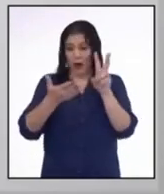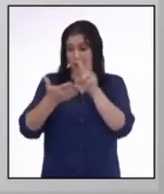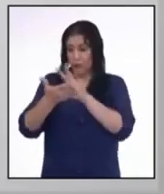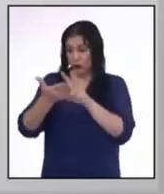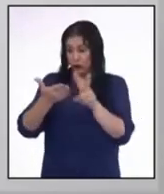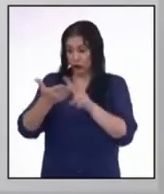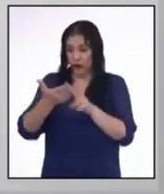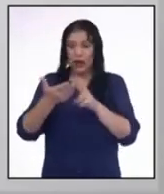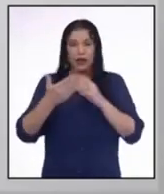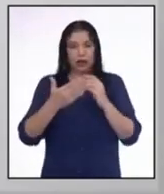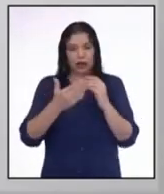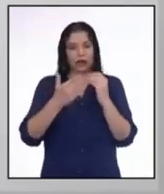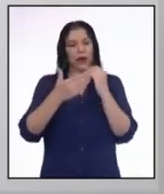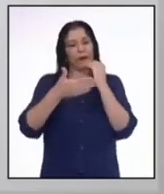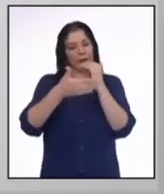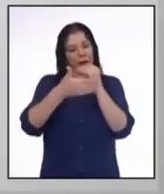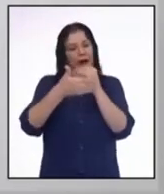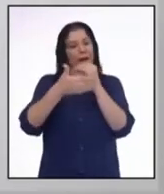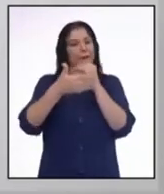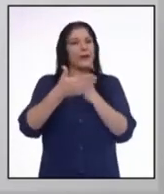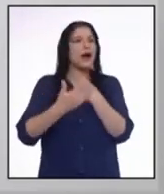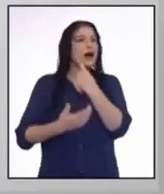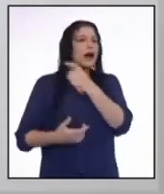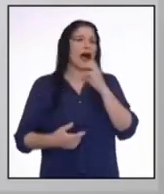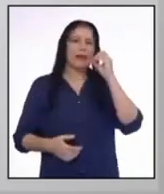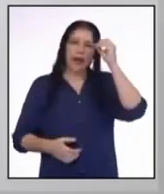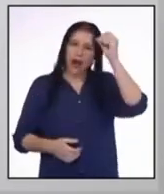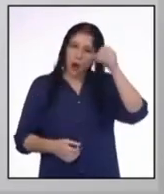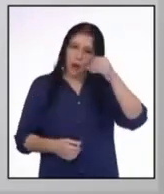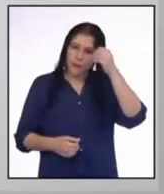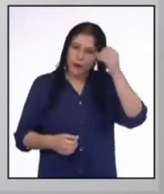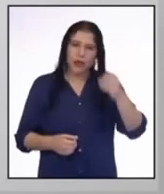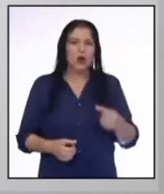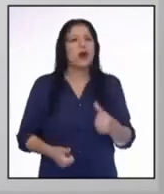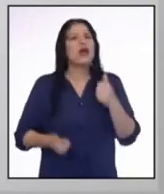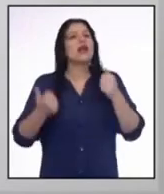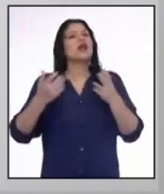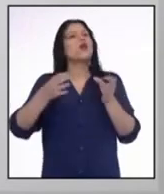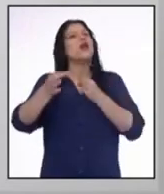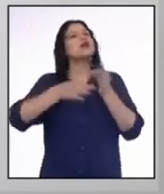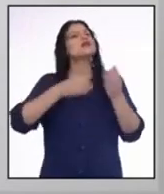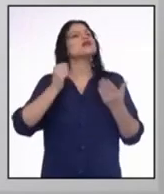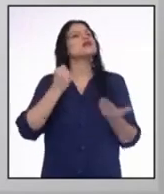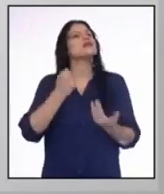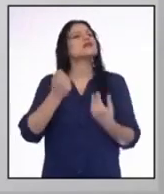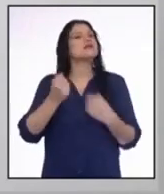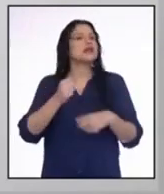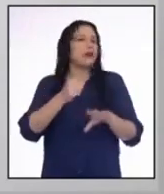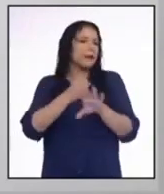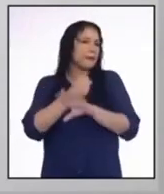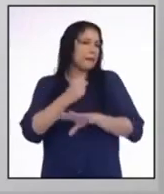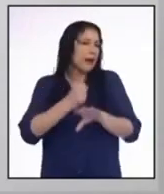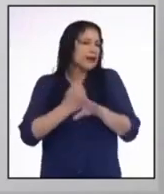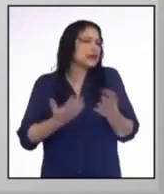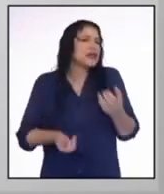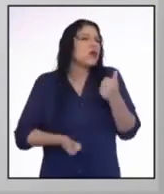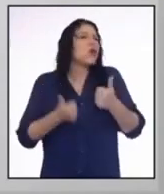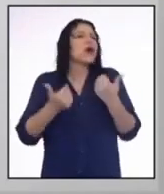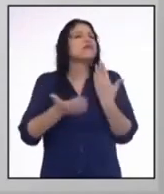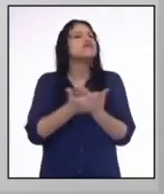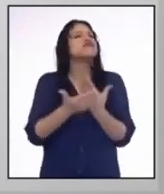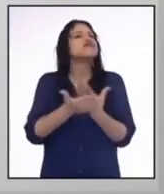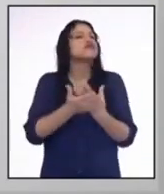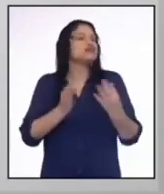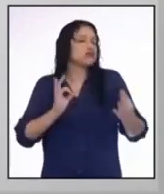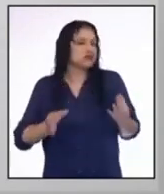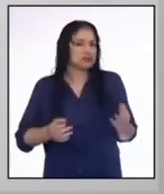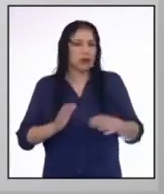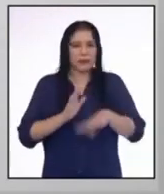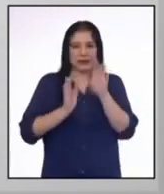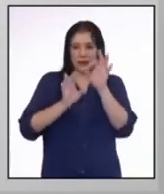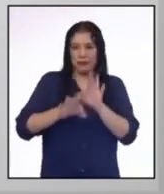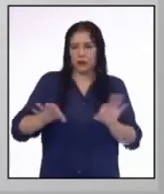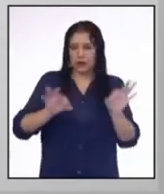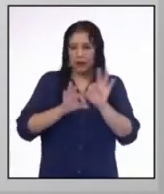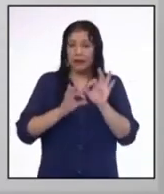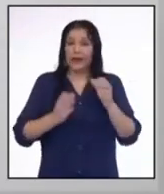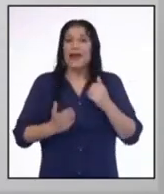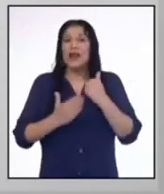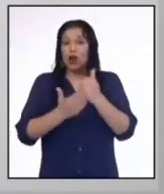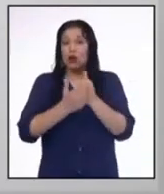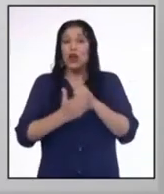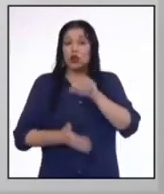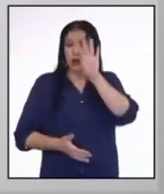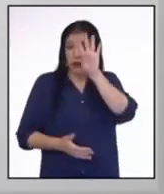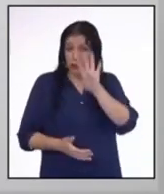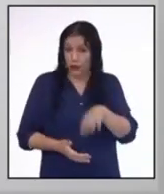leído detenidamente cada opinión y en qué se fundamentan para extraer lo más relevante. Con la ayuda